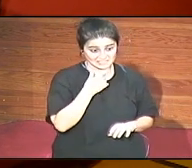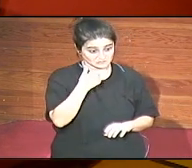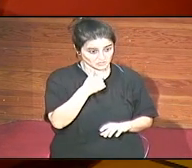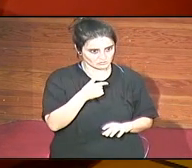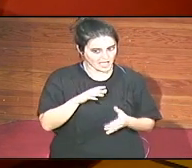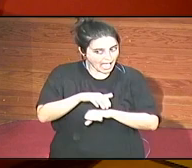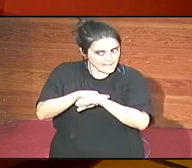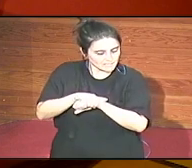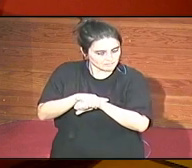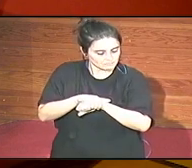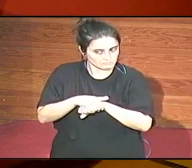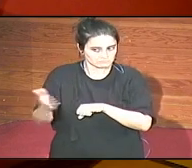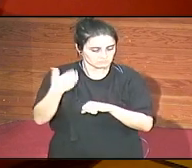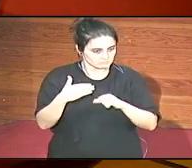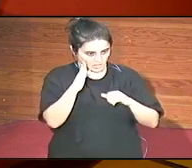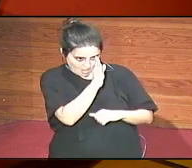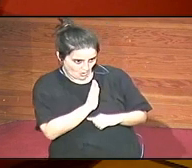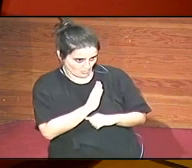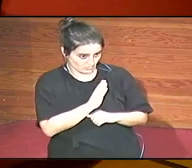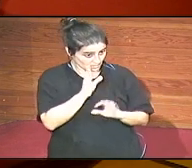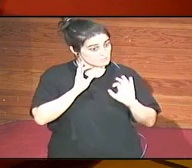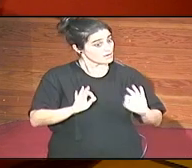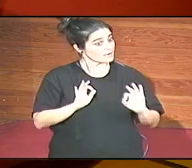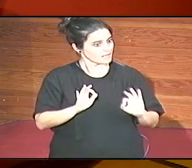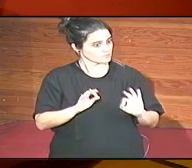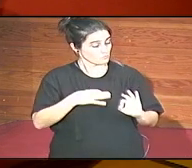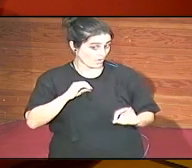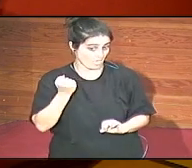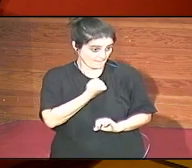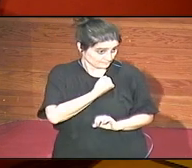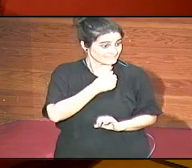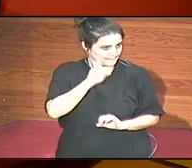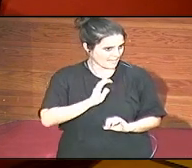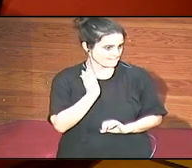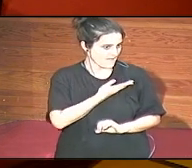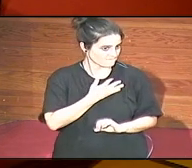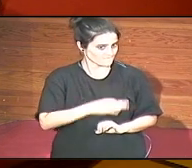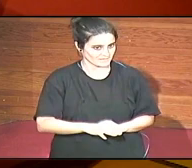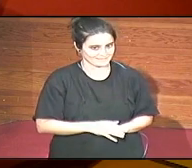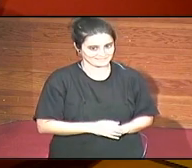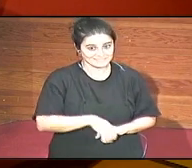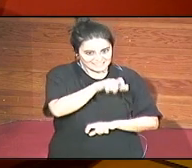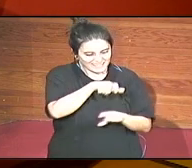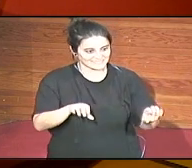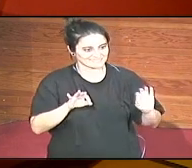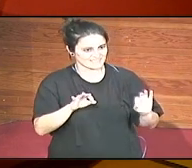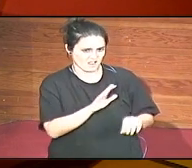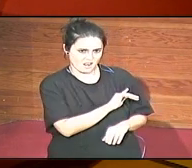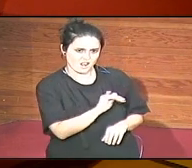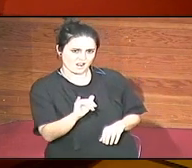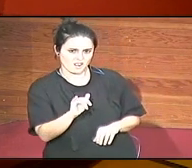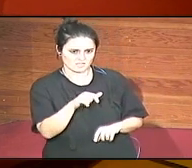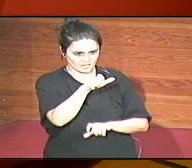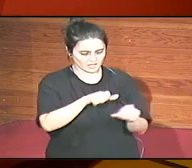aunque todo eso era posible y te encuentras a mucha gente así mucha gente que decide no actuar mal